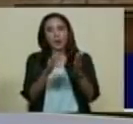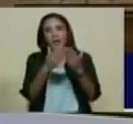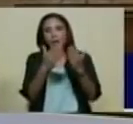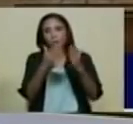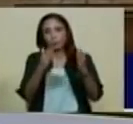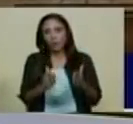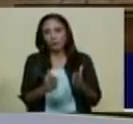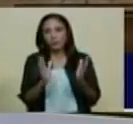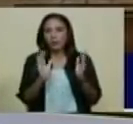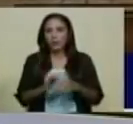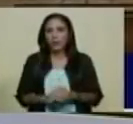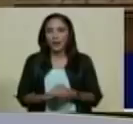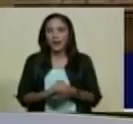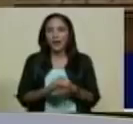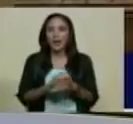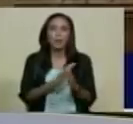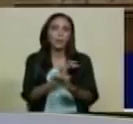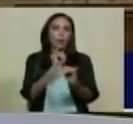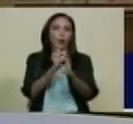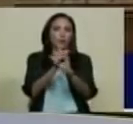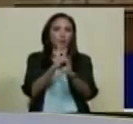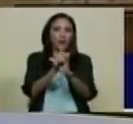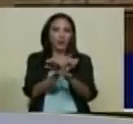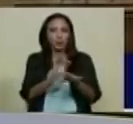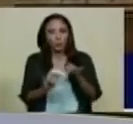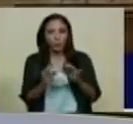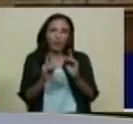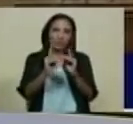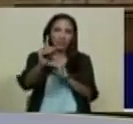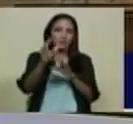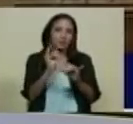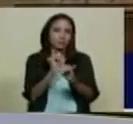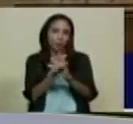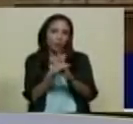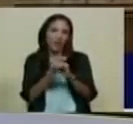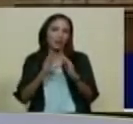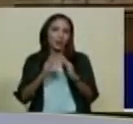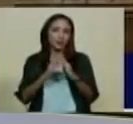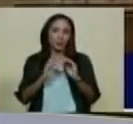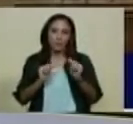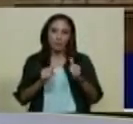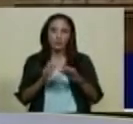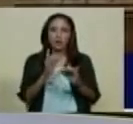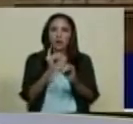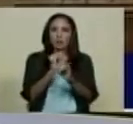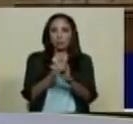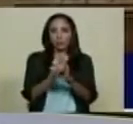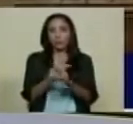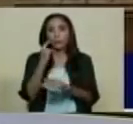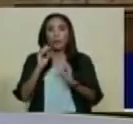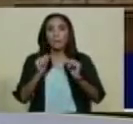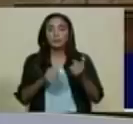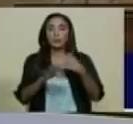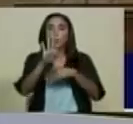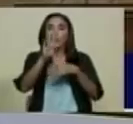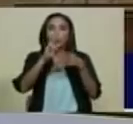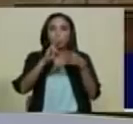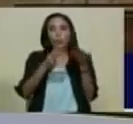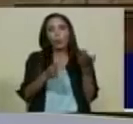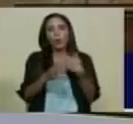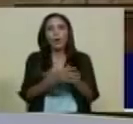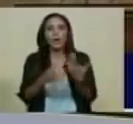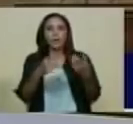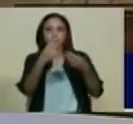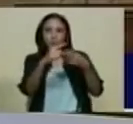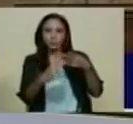van a estudiar en línea, a distancia. Van a estudiar en el arranque 4 carreras.